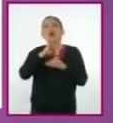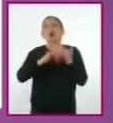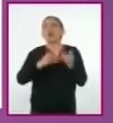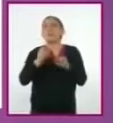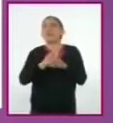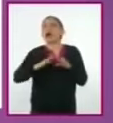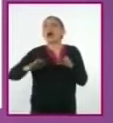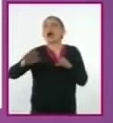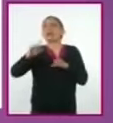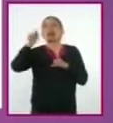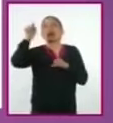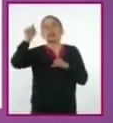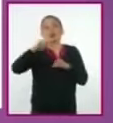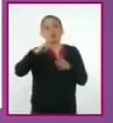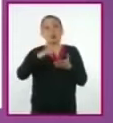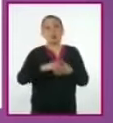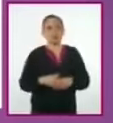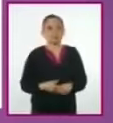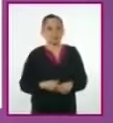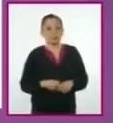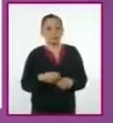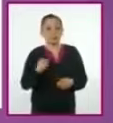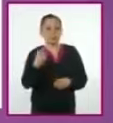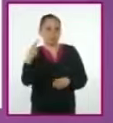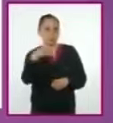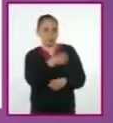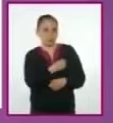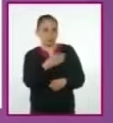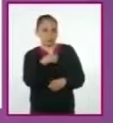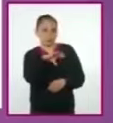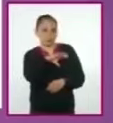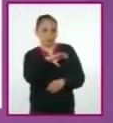que pasó por allá. Su hijo, que